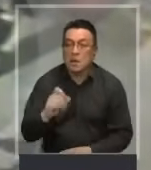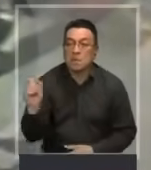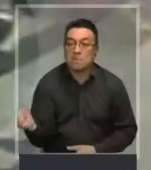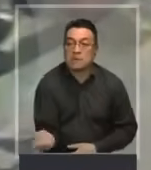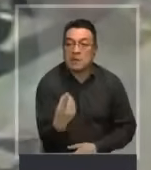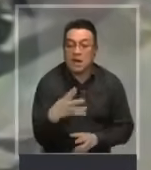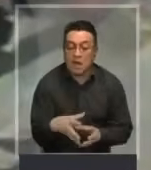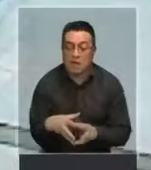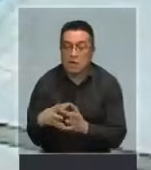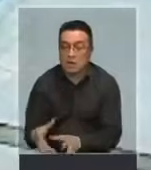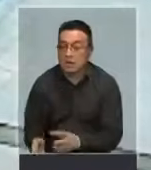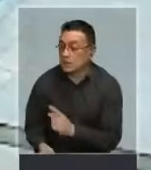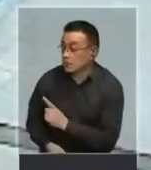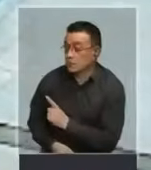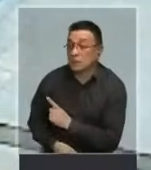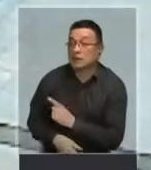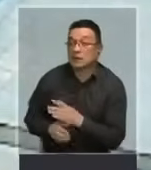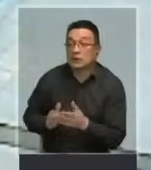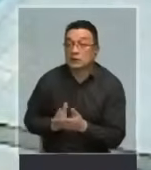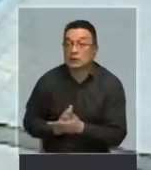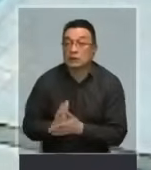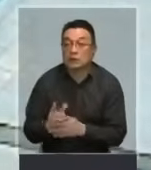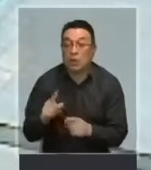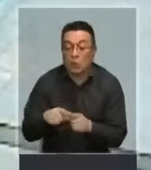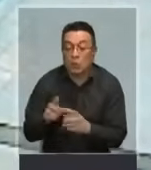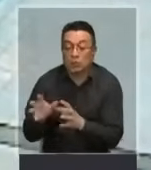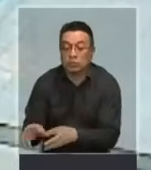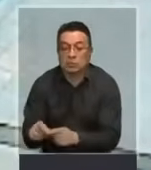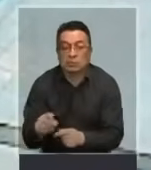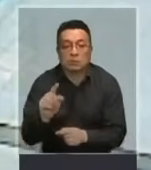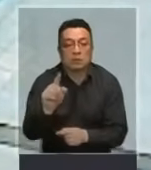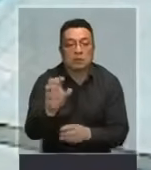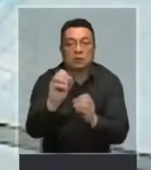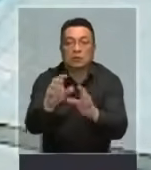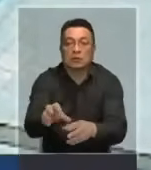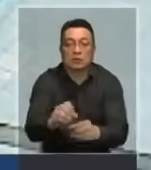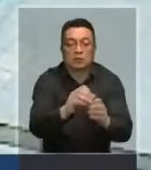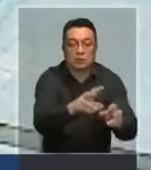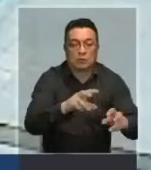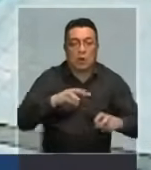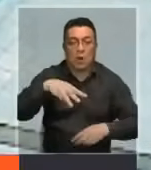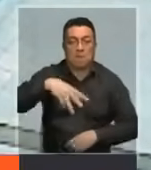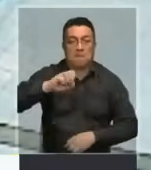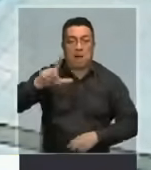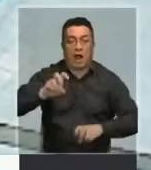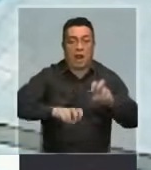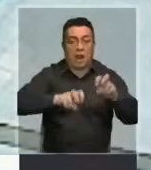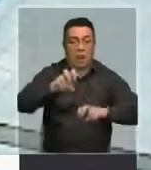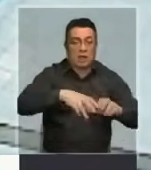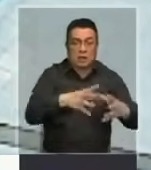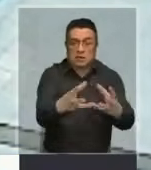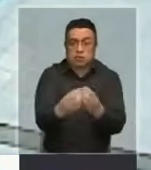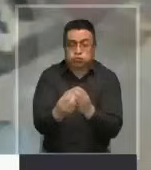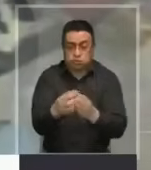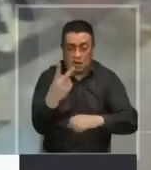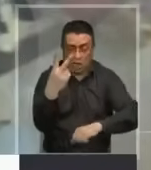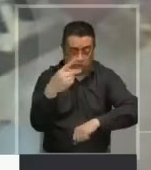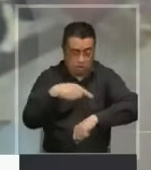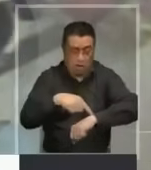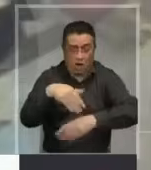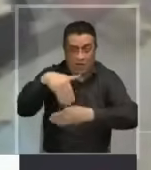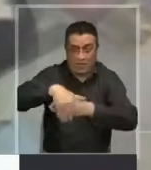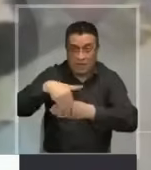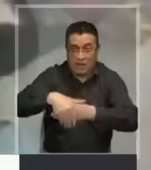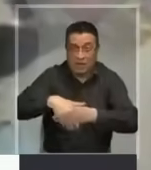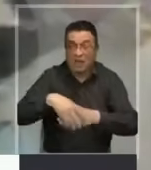de ruido, desde aquí comienza a repartir una tras otra con el mall lleno, lo que minutos pasadas a las 2 de la tarde